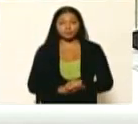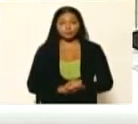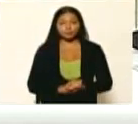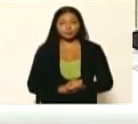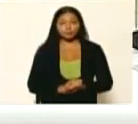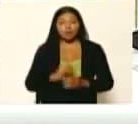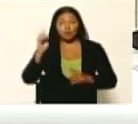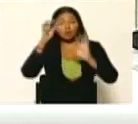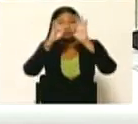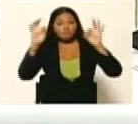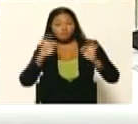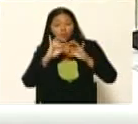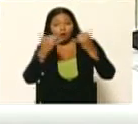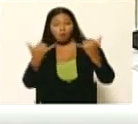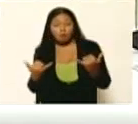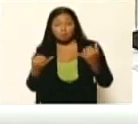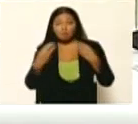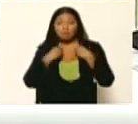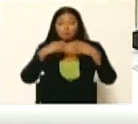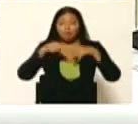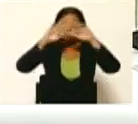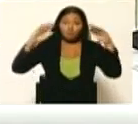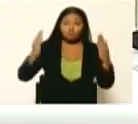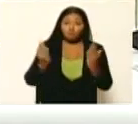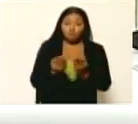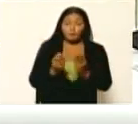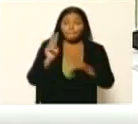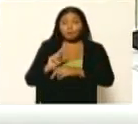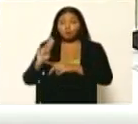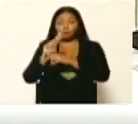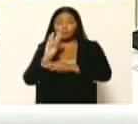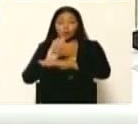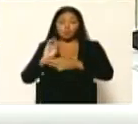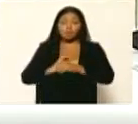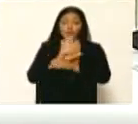Es el único método que sobrevive en el mundo.